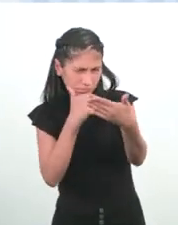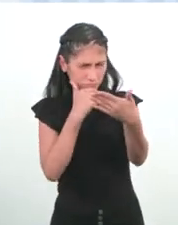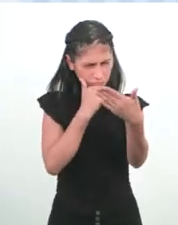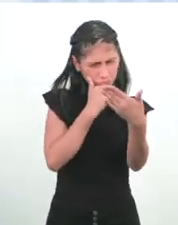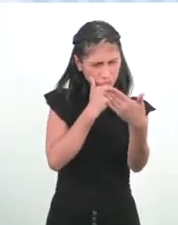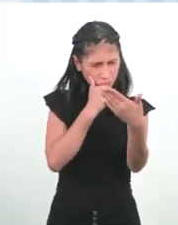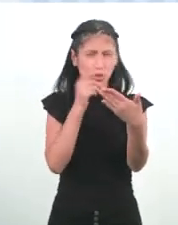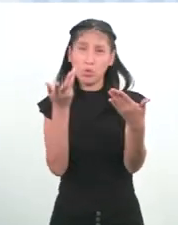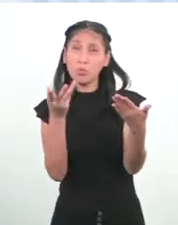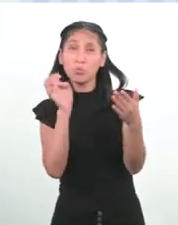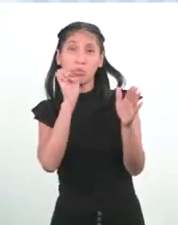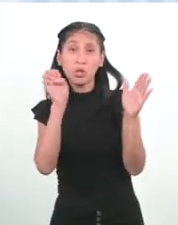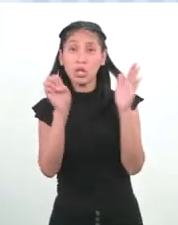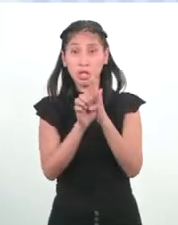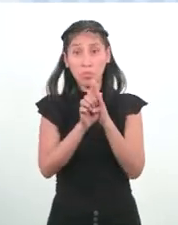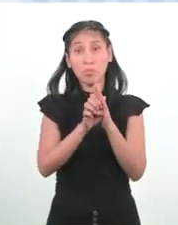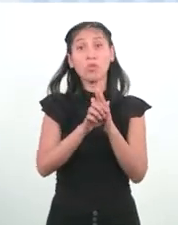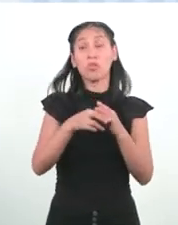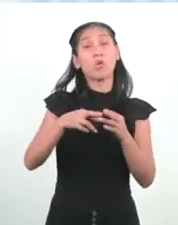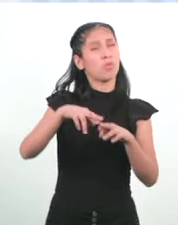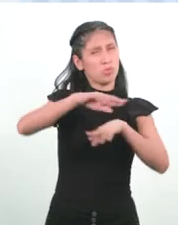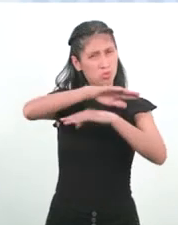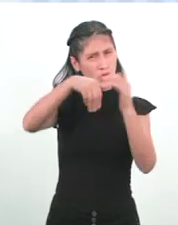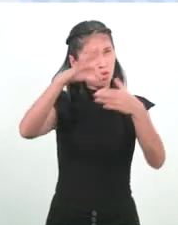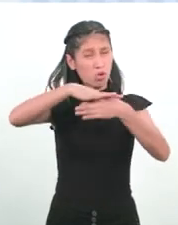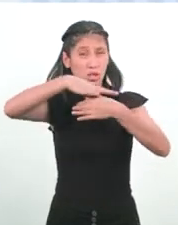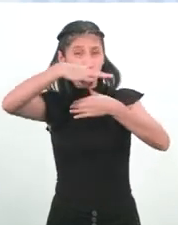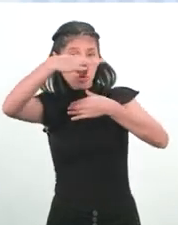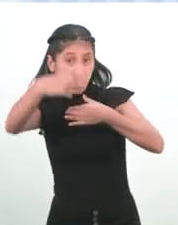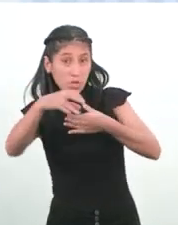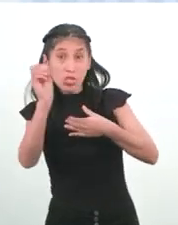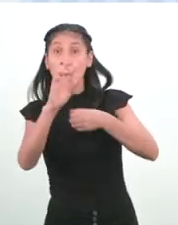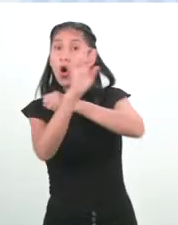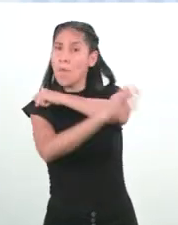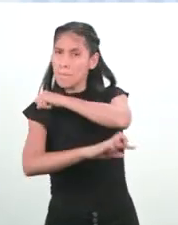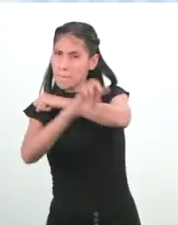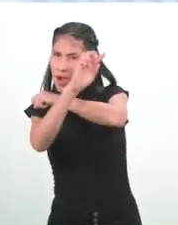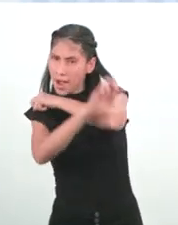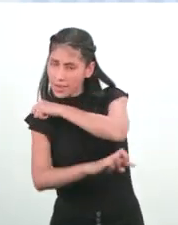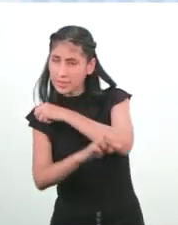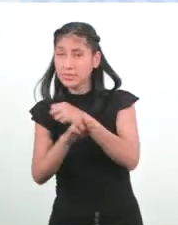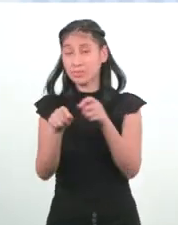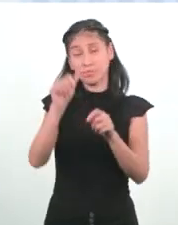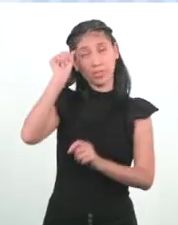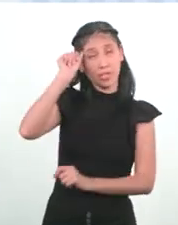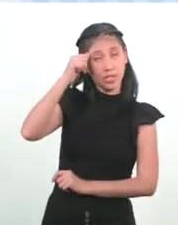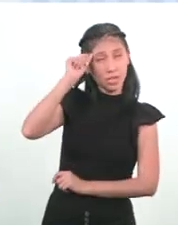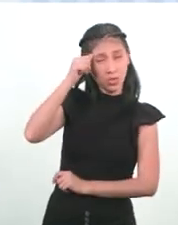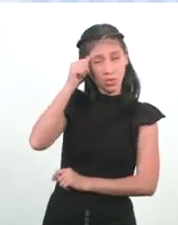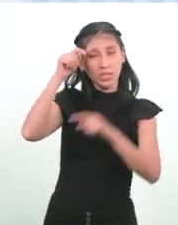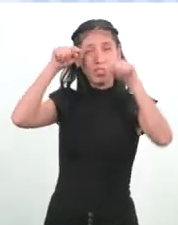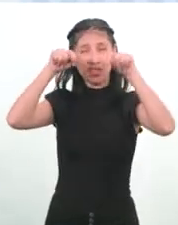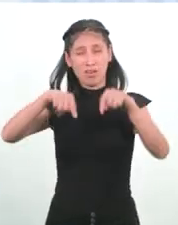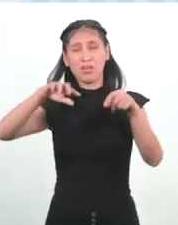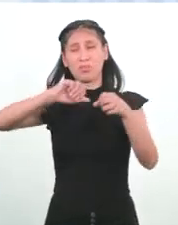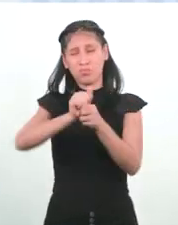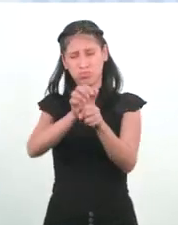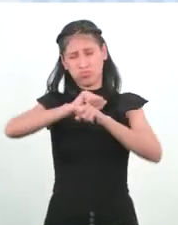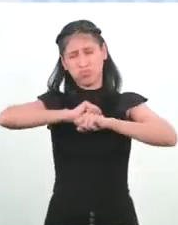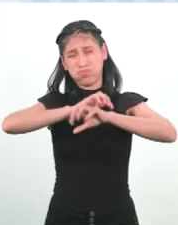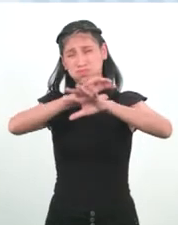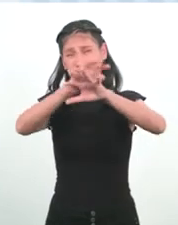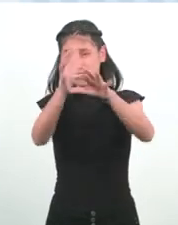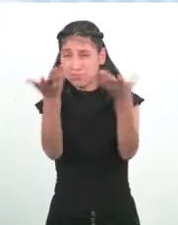comunidad, ciudad o país que nos puedan ayudar a reconocerlo. Recuerda que estamos en medio de una pandemia, así